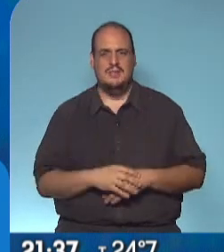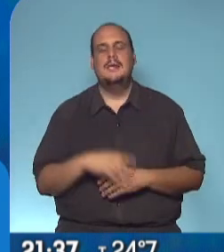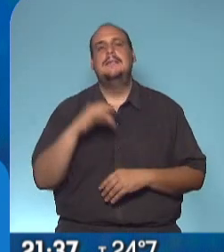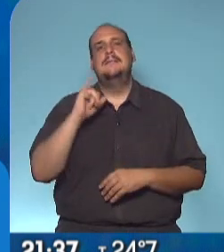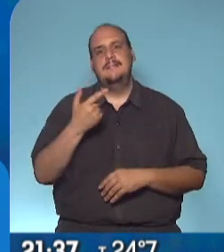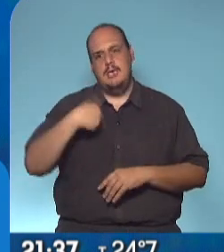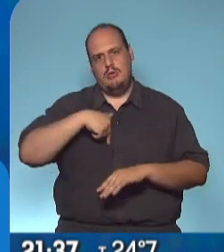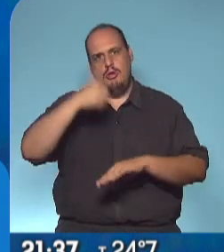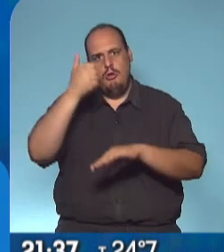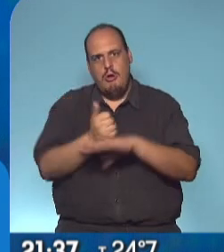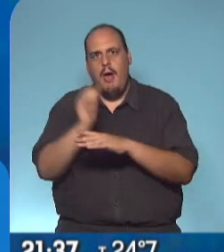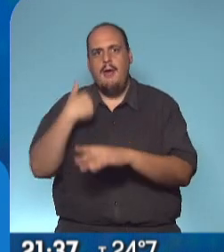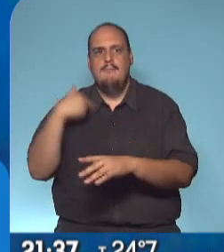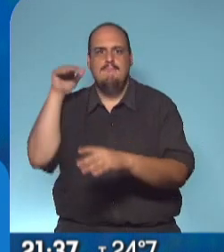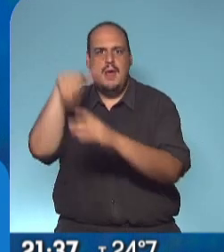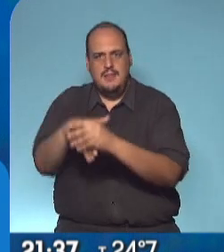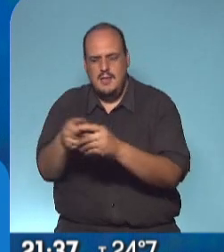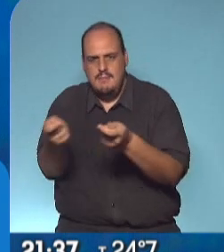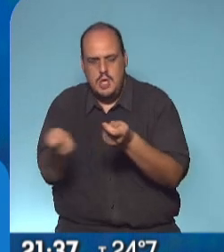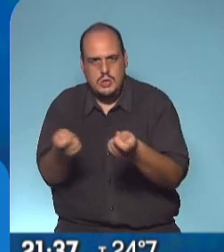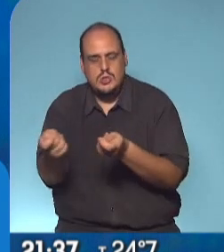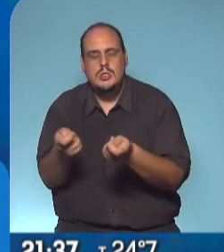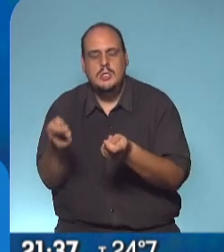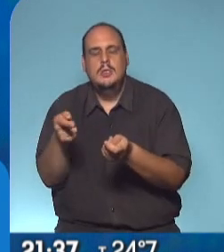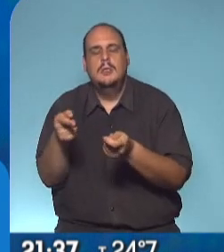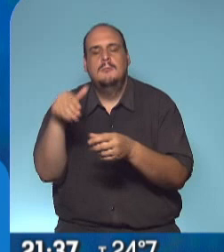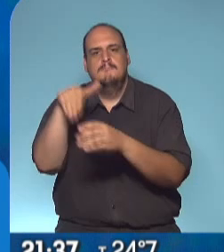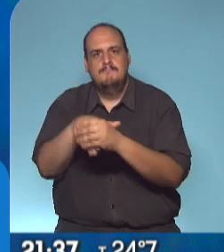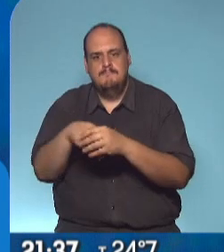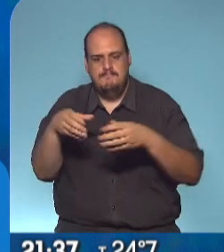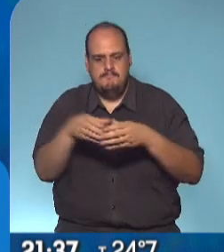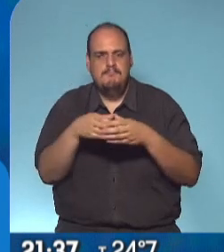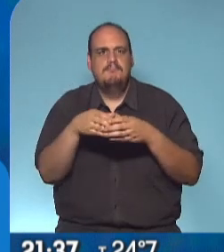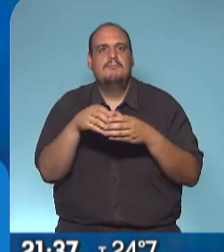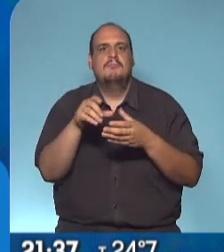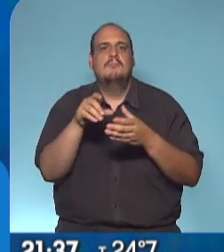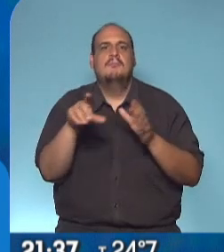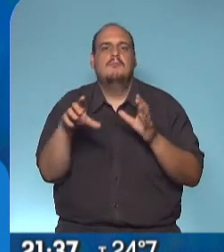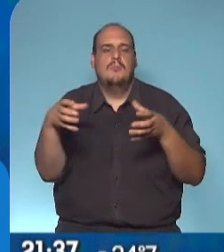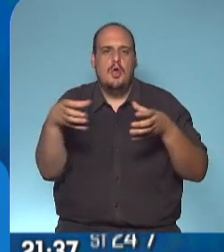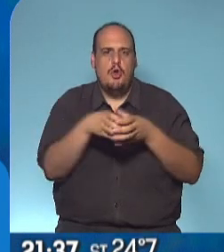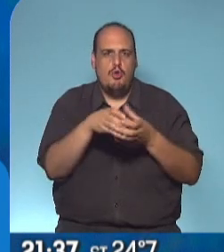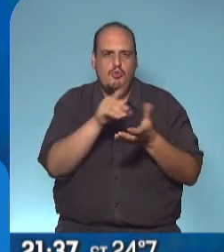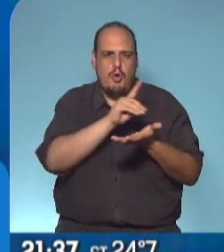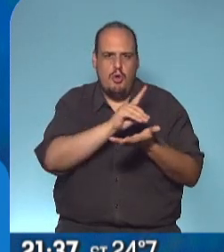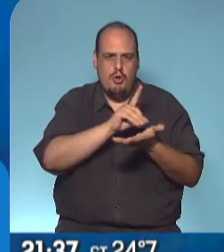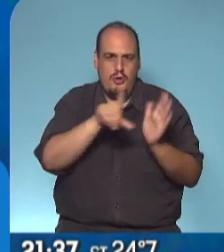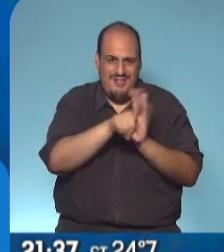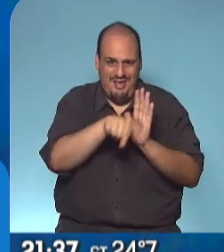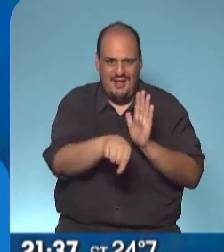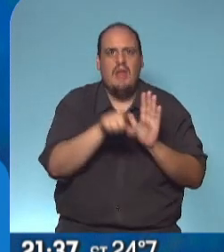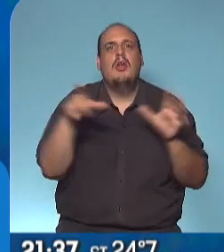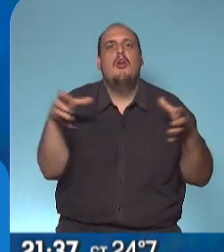estuvimos interviniendo junto con algunas legisladoras del Frente de Todos que también se